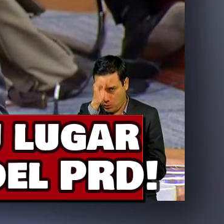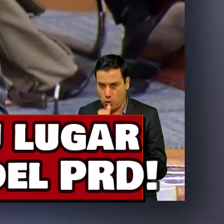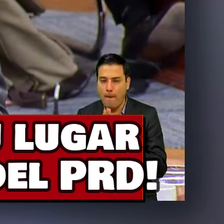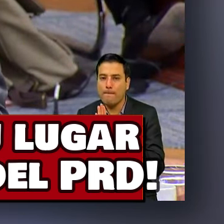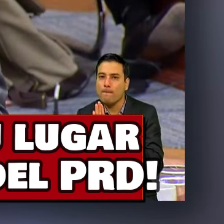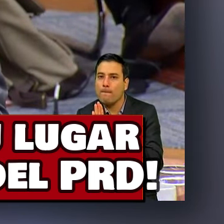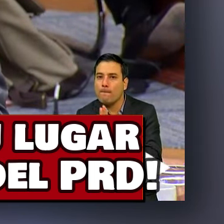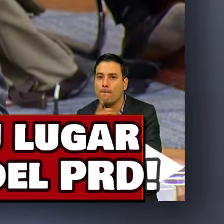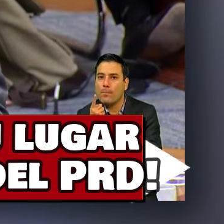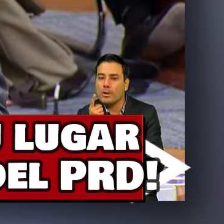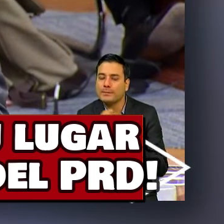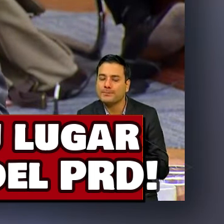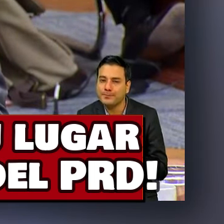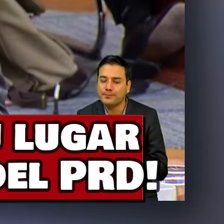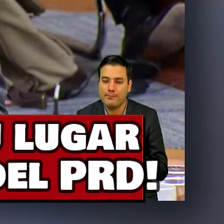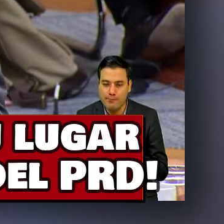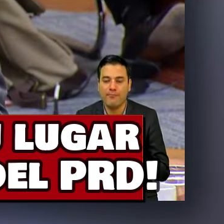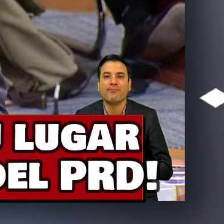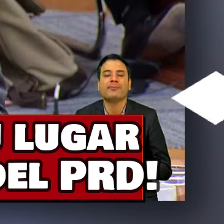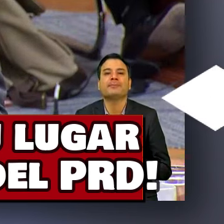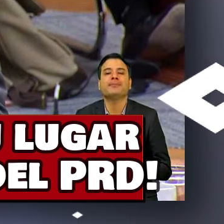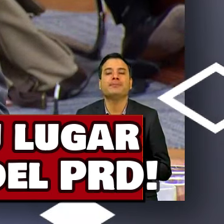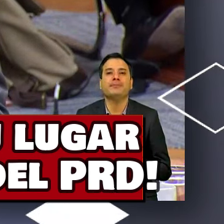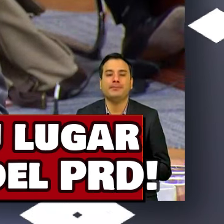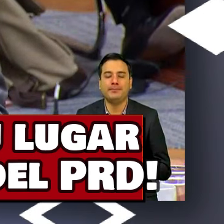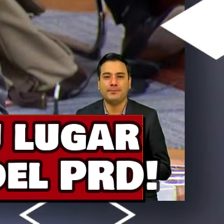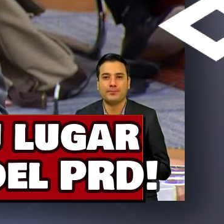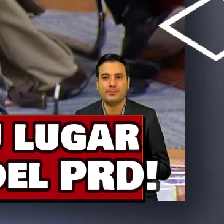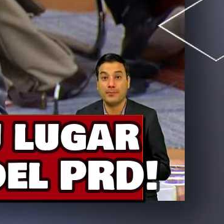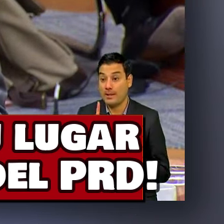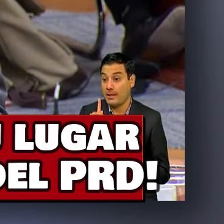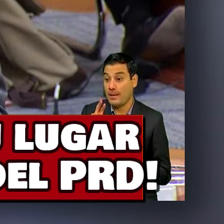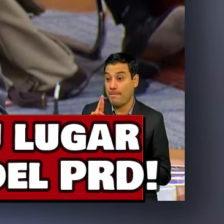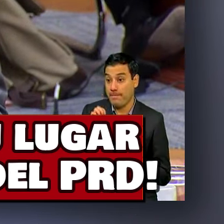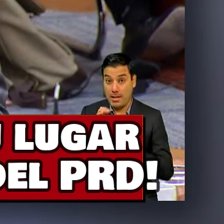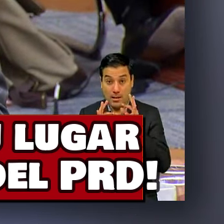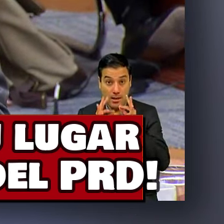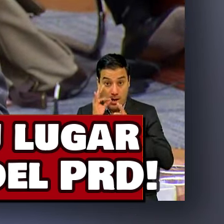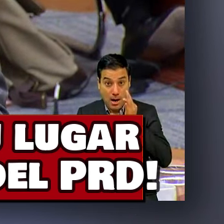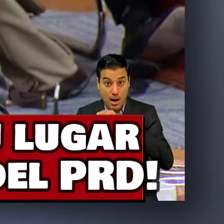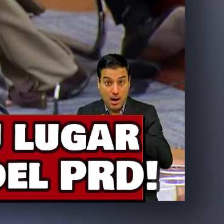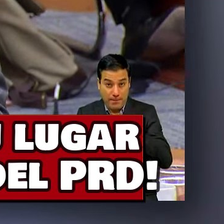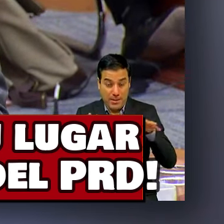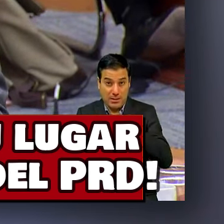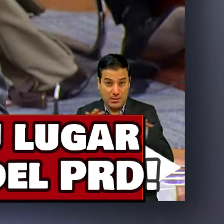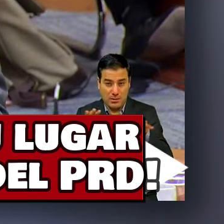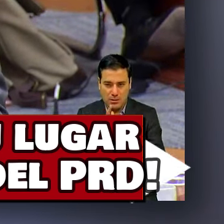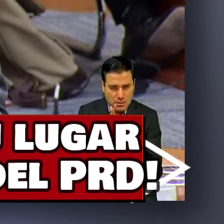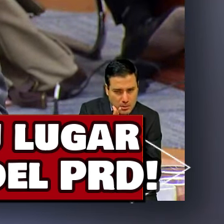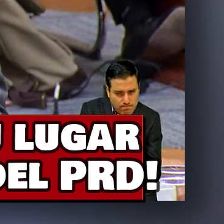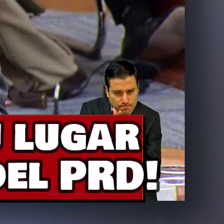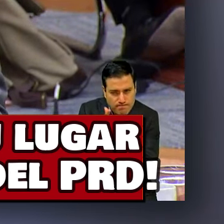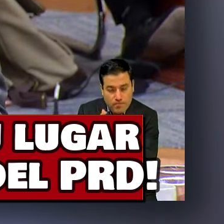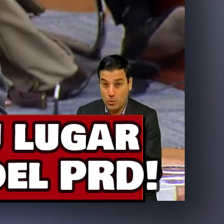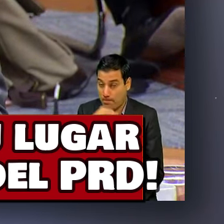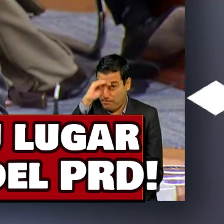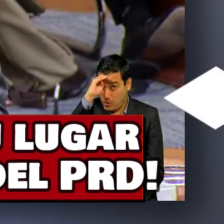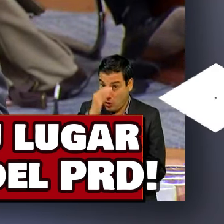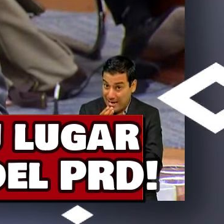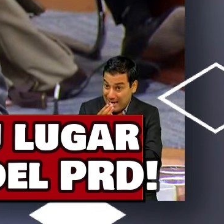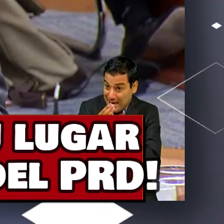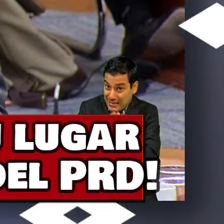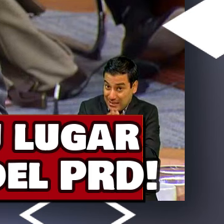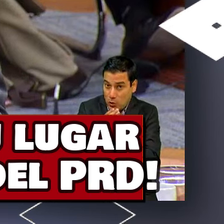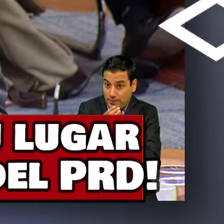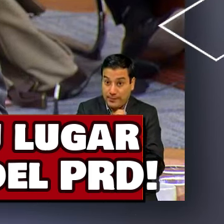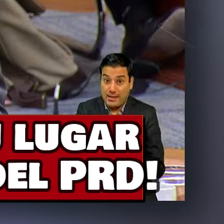los montos y el alcance de las precampañas detectadas, me parece que la sanción de pérdida de registro,